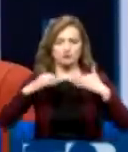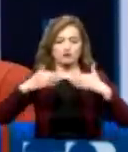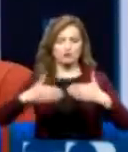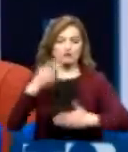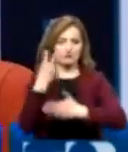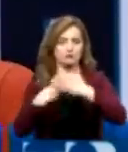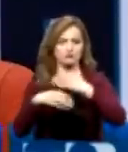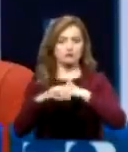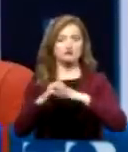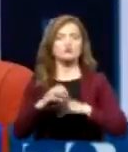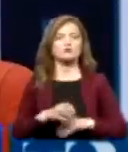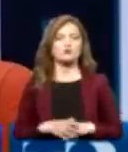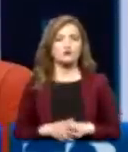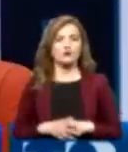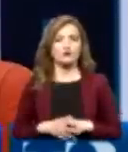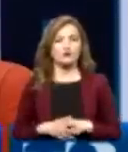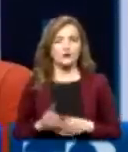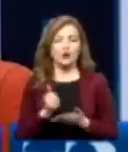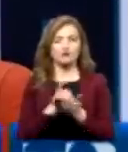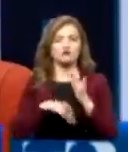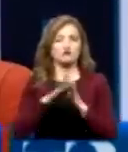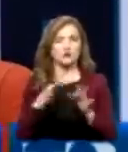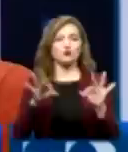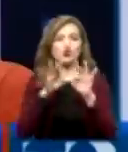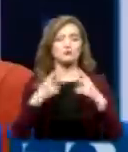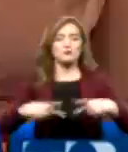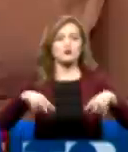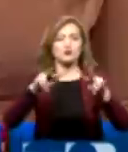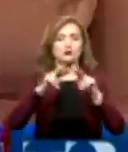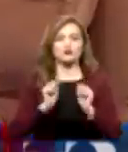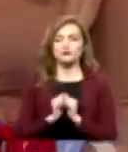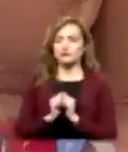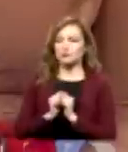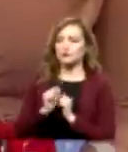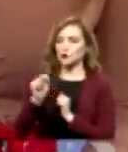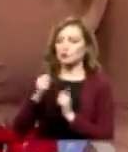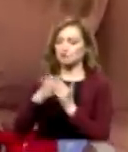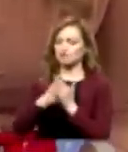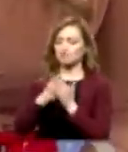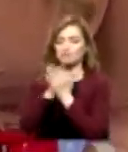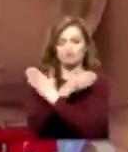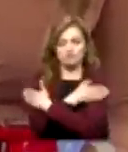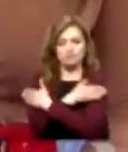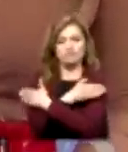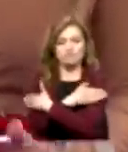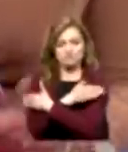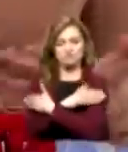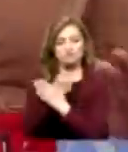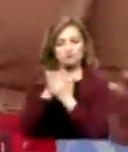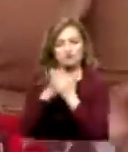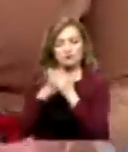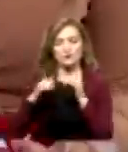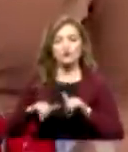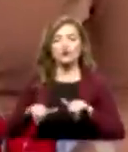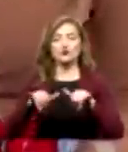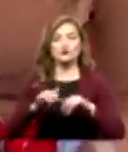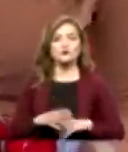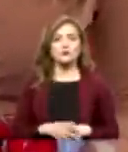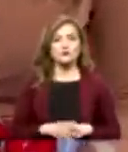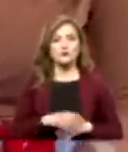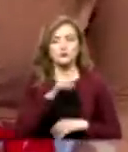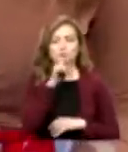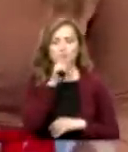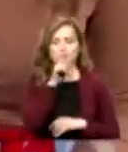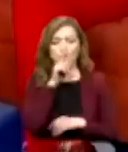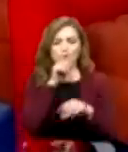Y eso es lo que nos hace valiosas. Verónica, te felicito por esa lucha que has emprendido, por romper el silencio,